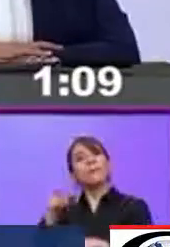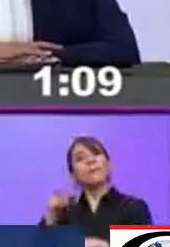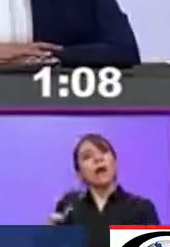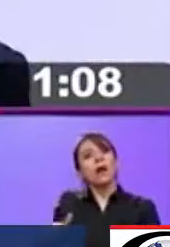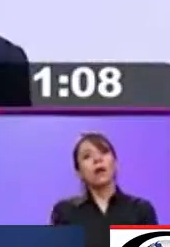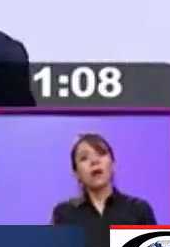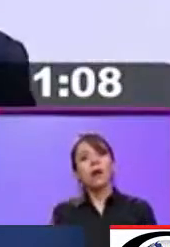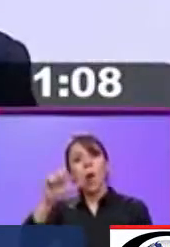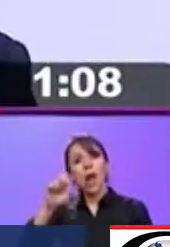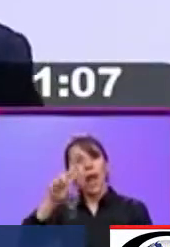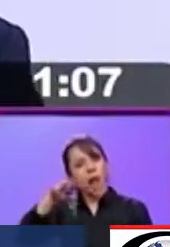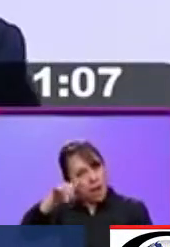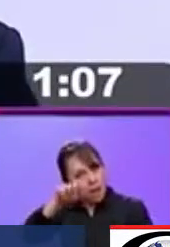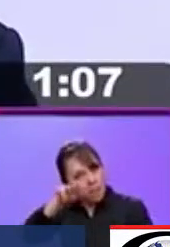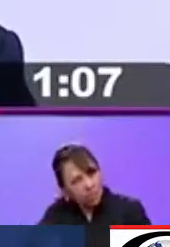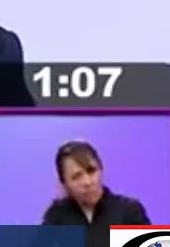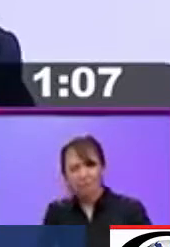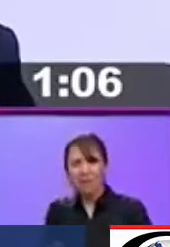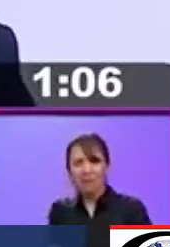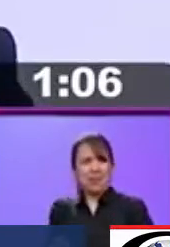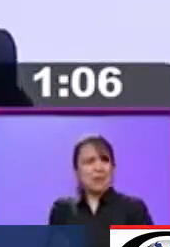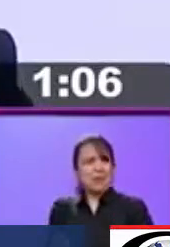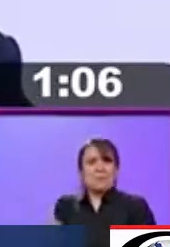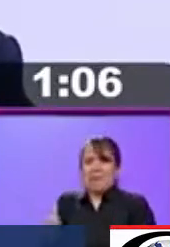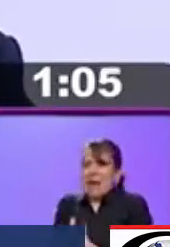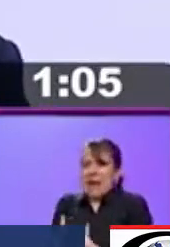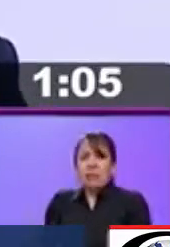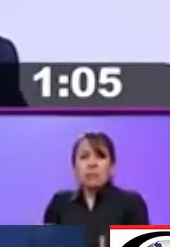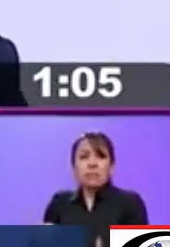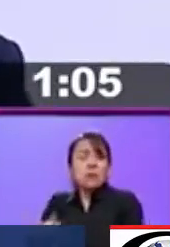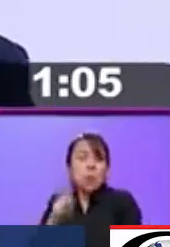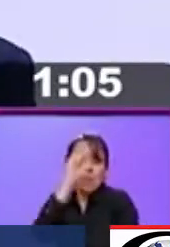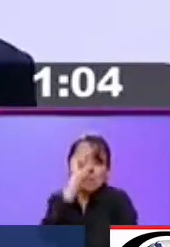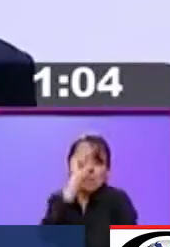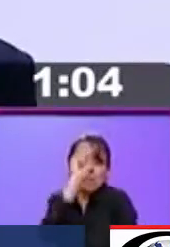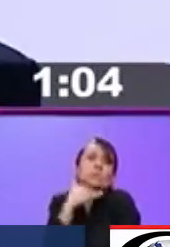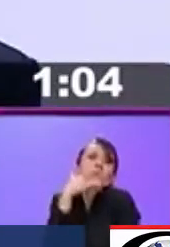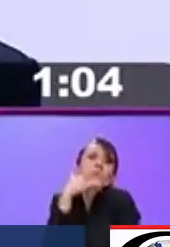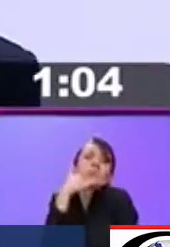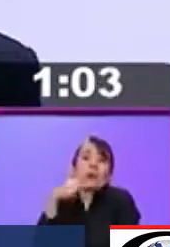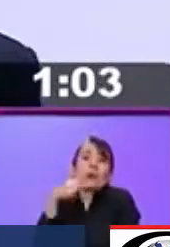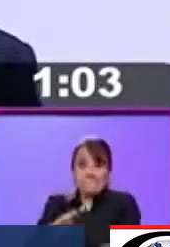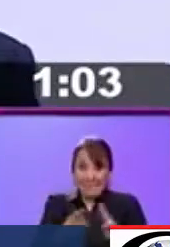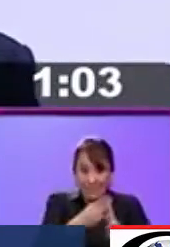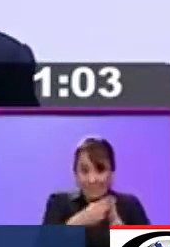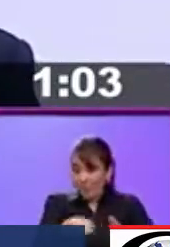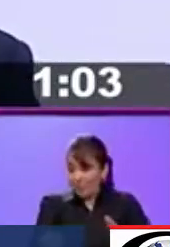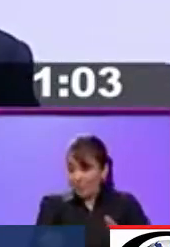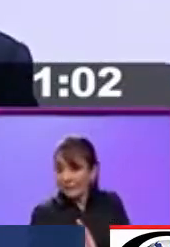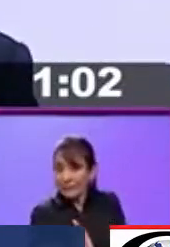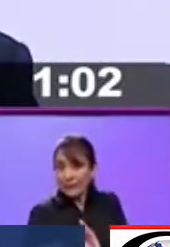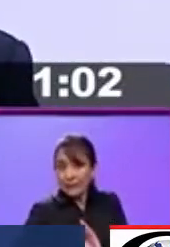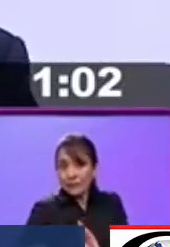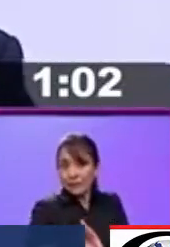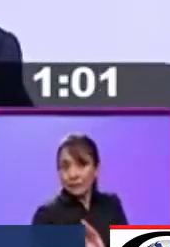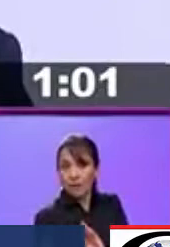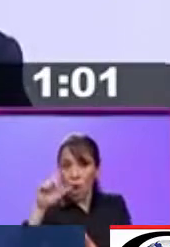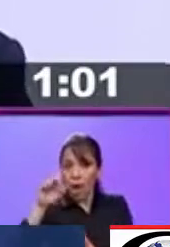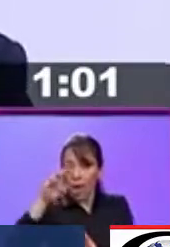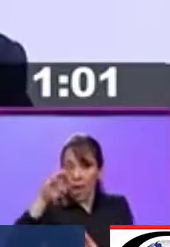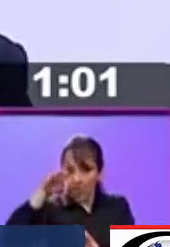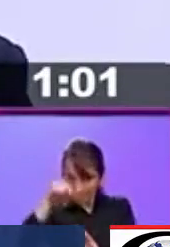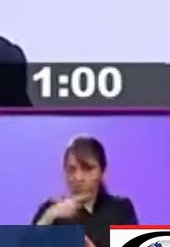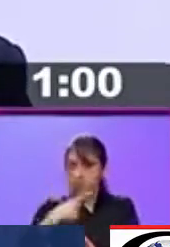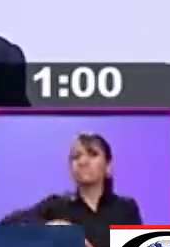presentar que ya fueron auditadas todas mis cuentas, todo el ejercicio del gasto que hice, y la verdad resulté ya sin